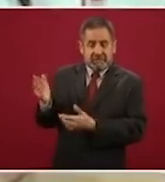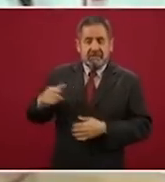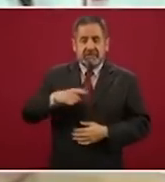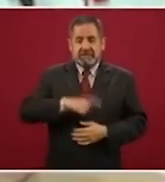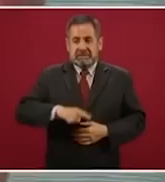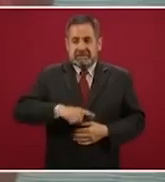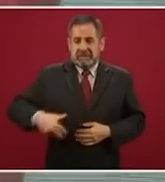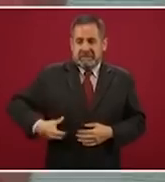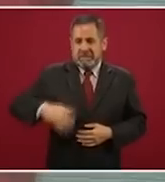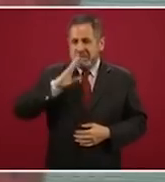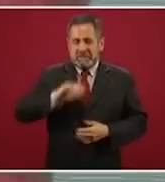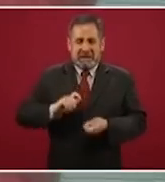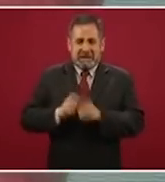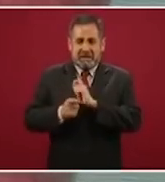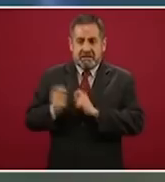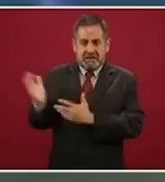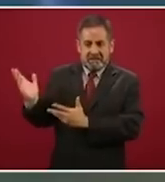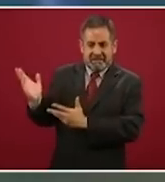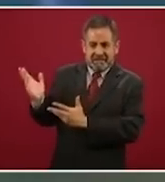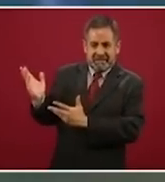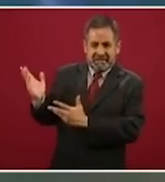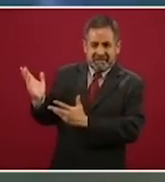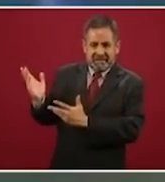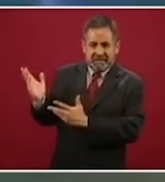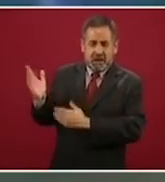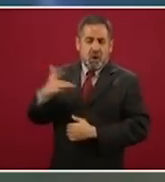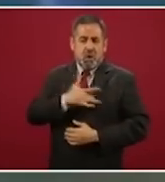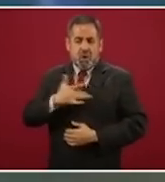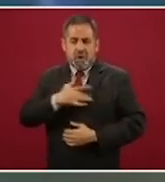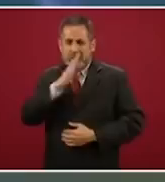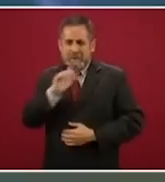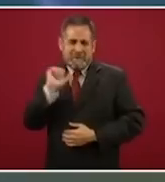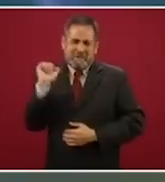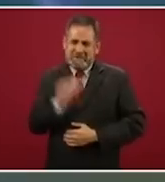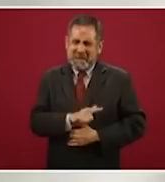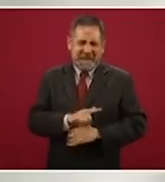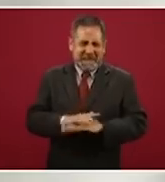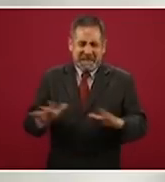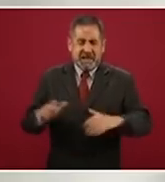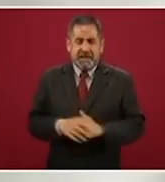renal, aterosclerosis y problemas cardiovasculares.